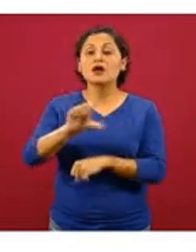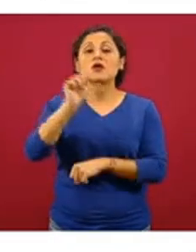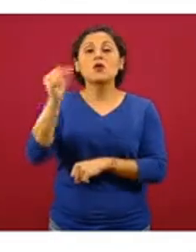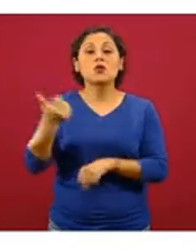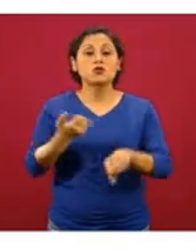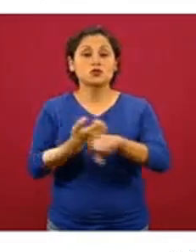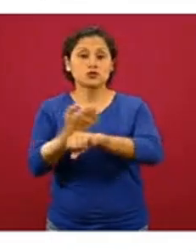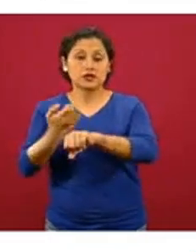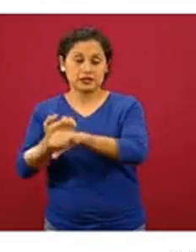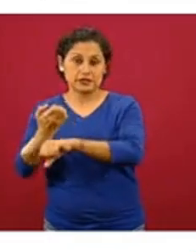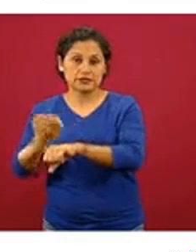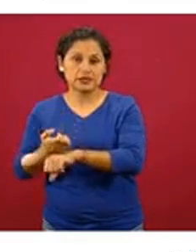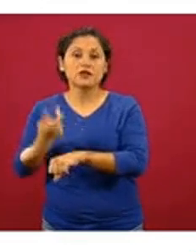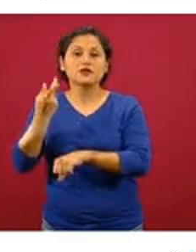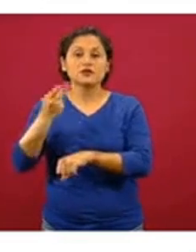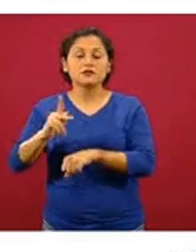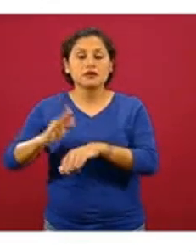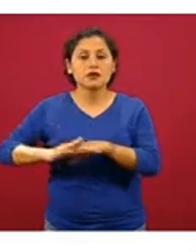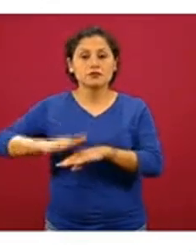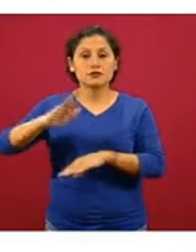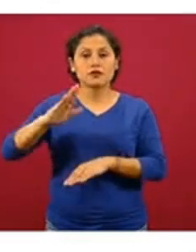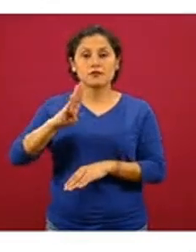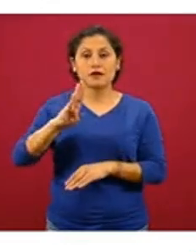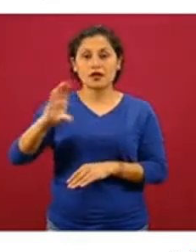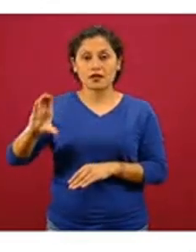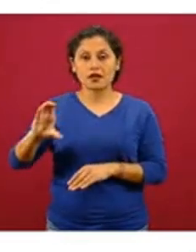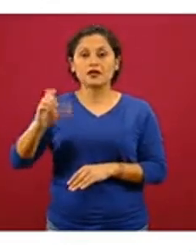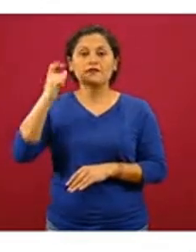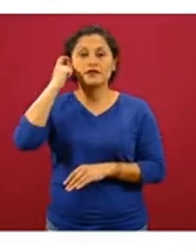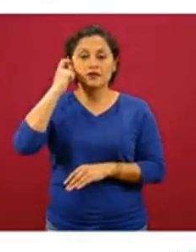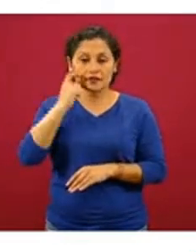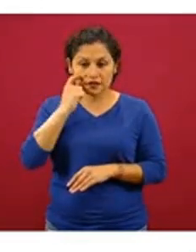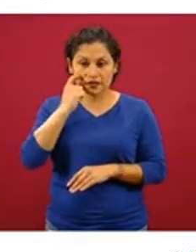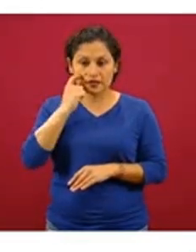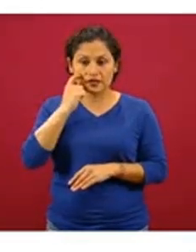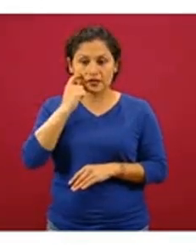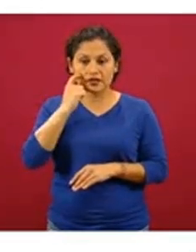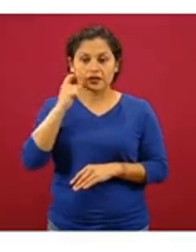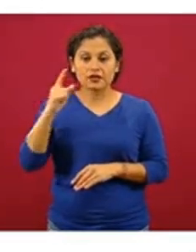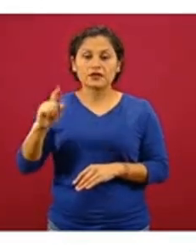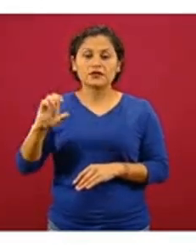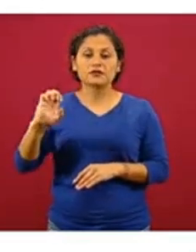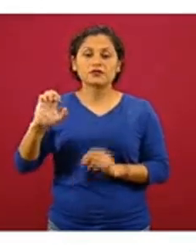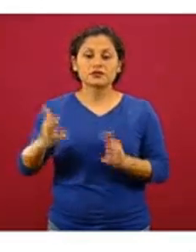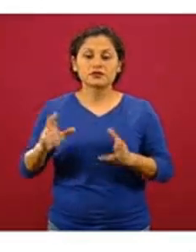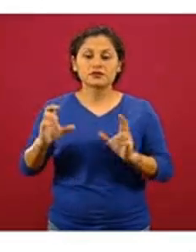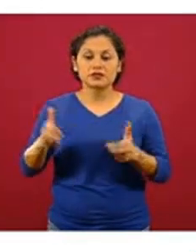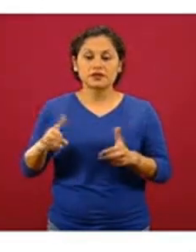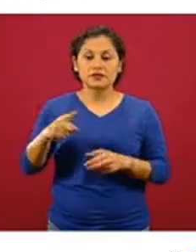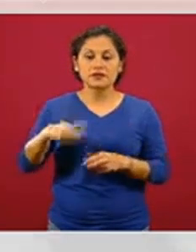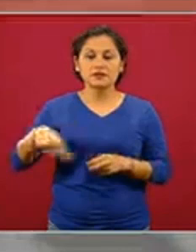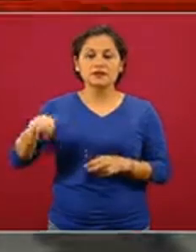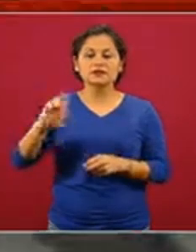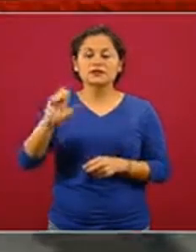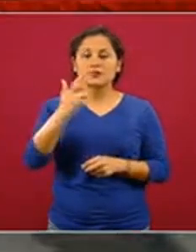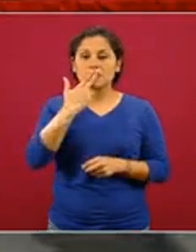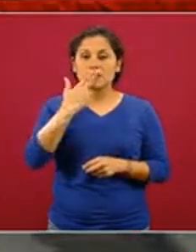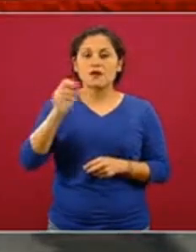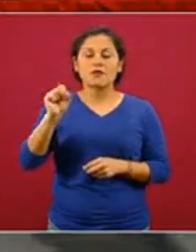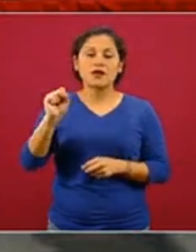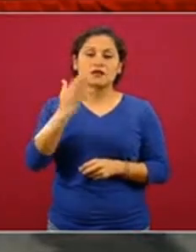quienes han descendido han sido Baja California, Guerrero, Chiapas, Chihuahua y Sonora. La siguiente.